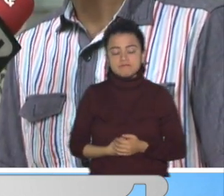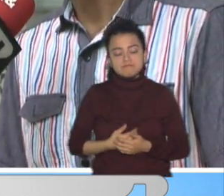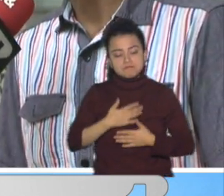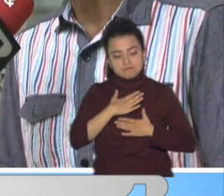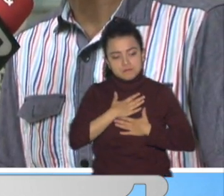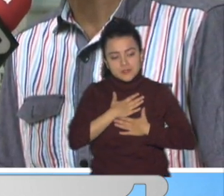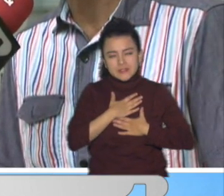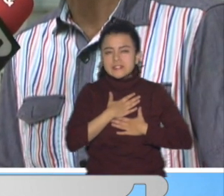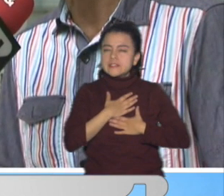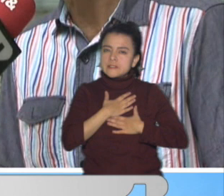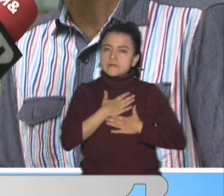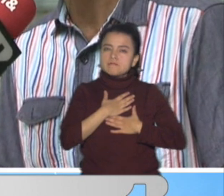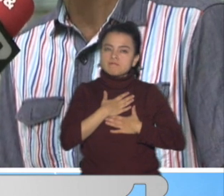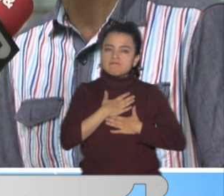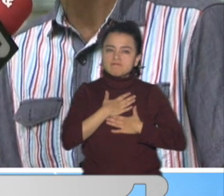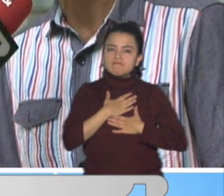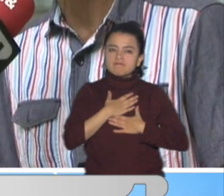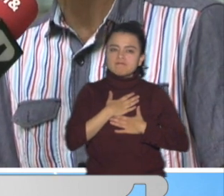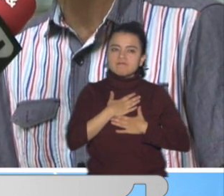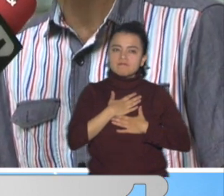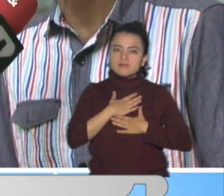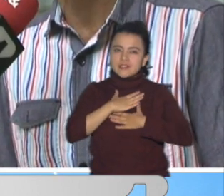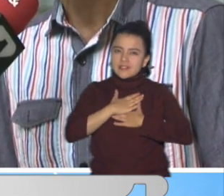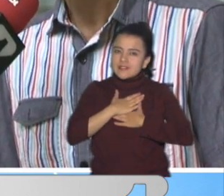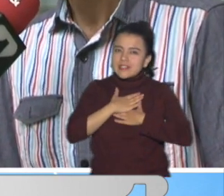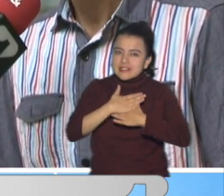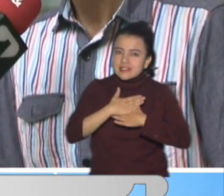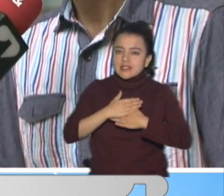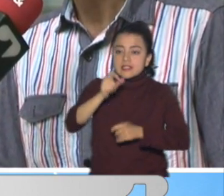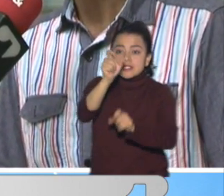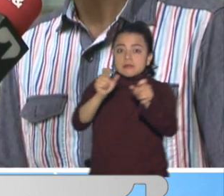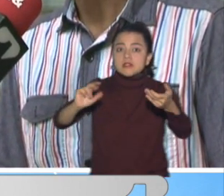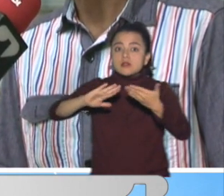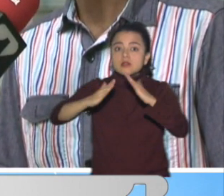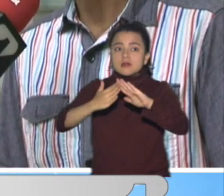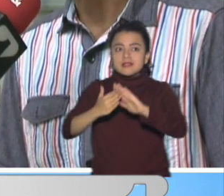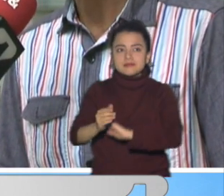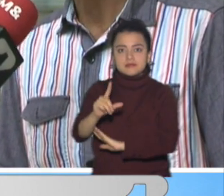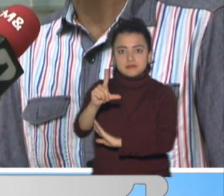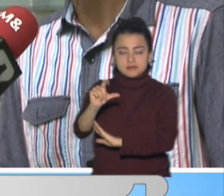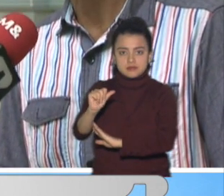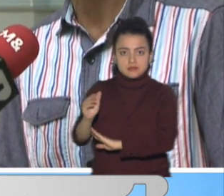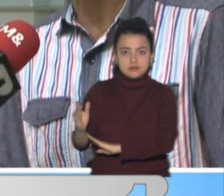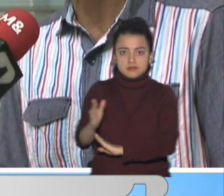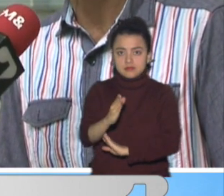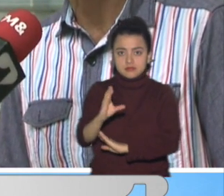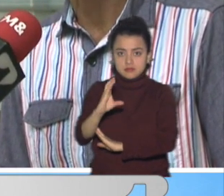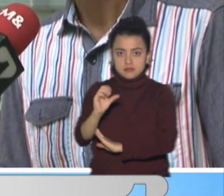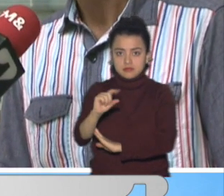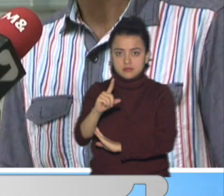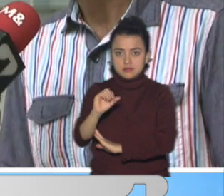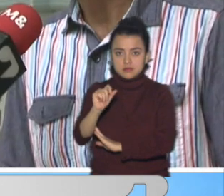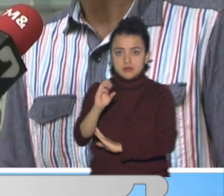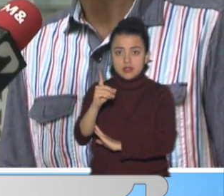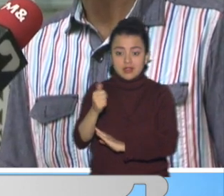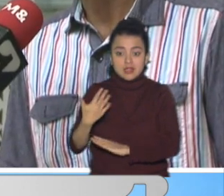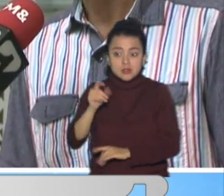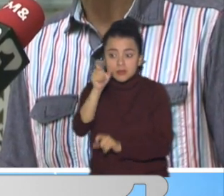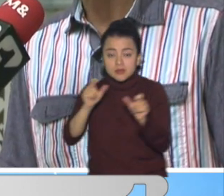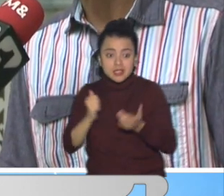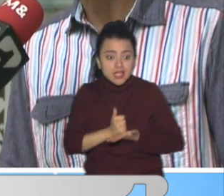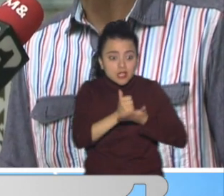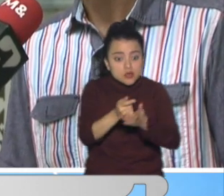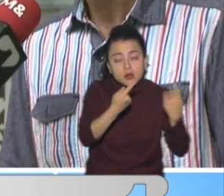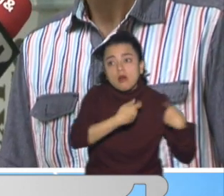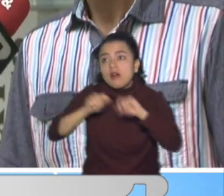Felicitar, reconocer en la comunidad de La Cascada, quien fue las personas y su familia que lo auxiliaron y lo sacaron hasta el centro médico